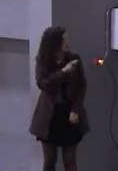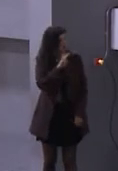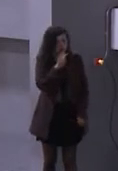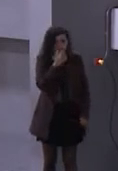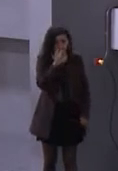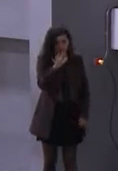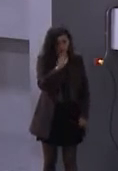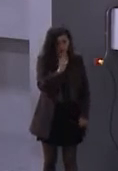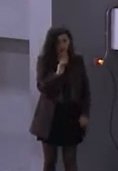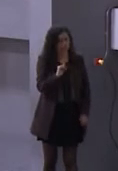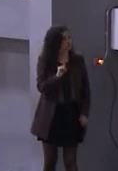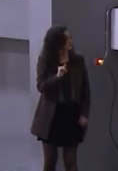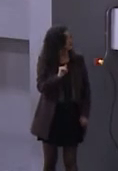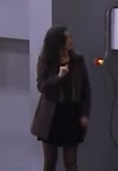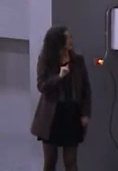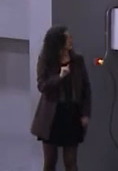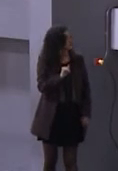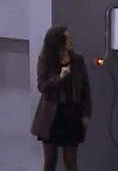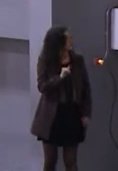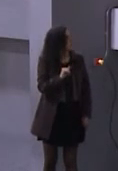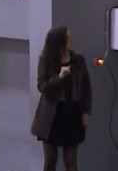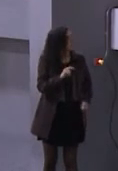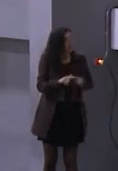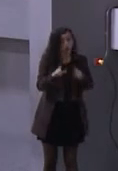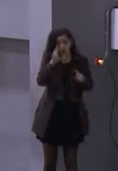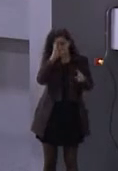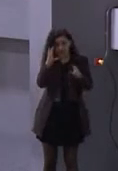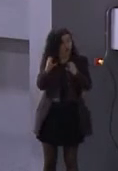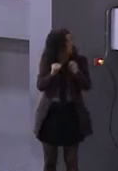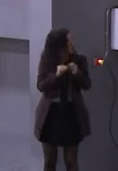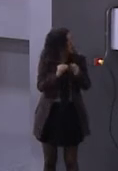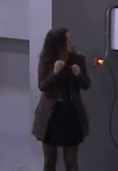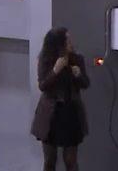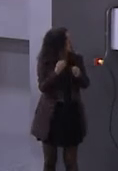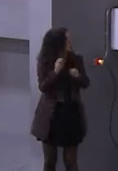76.295.000, y lo que recibimos con el acuerdo es